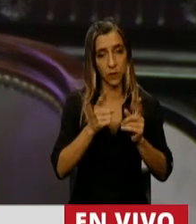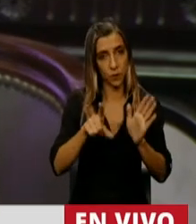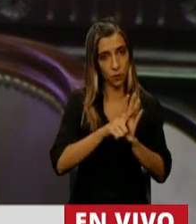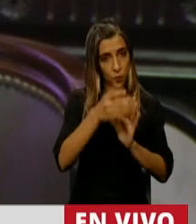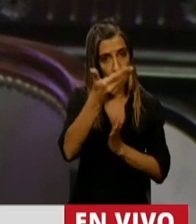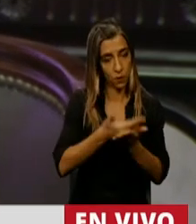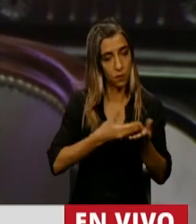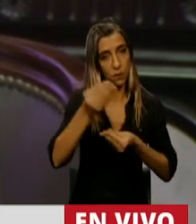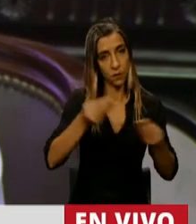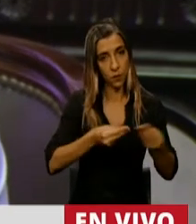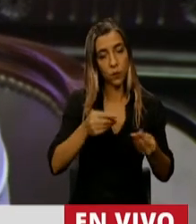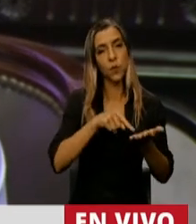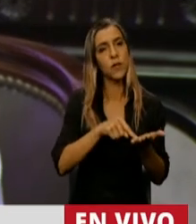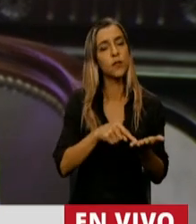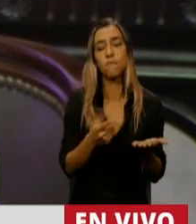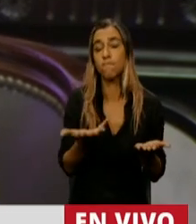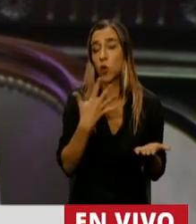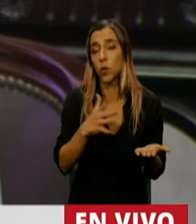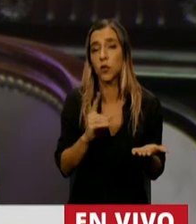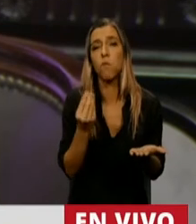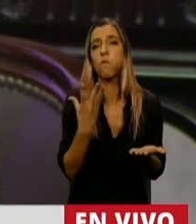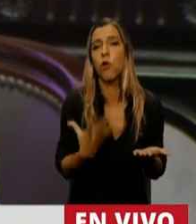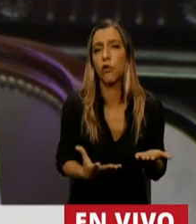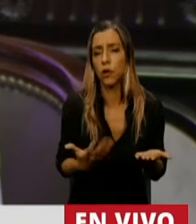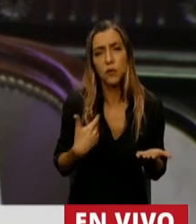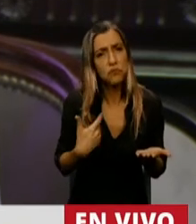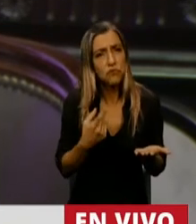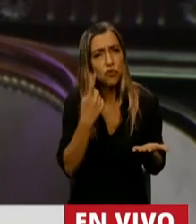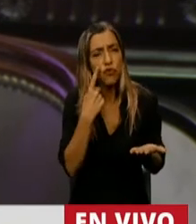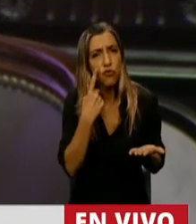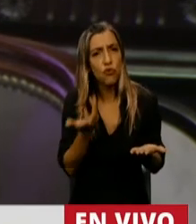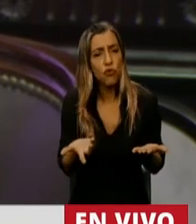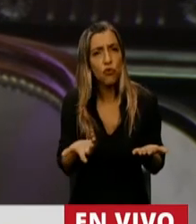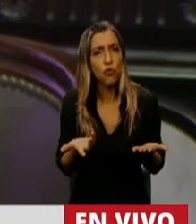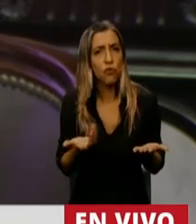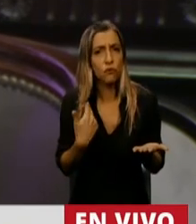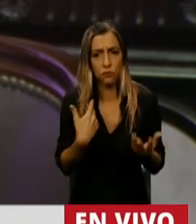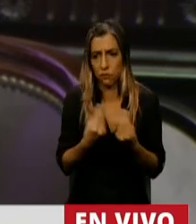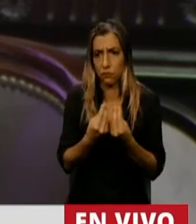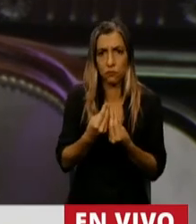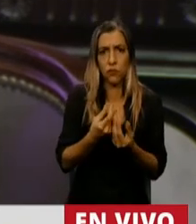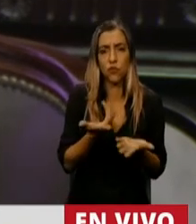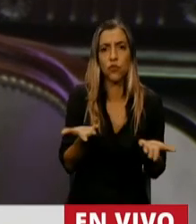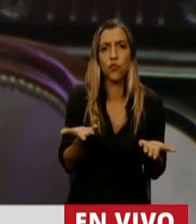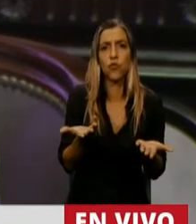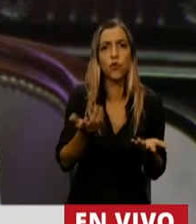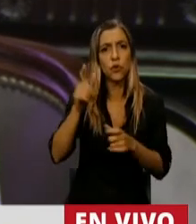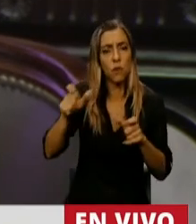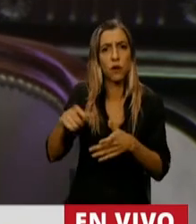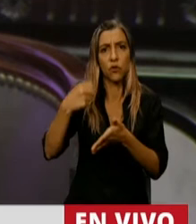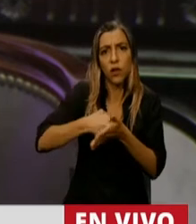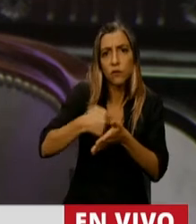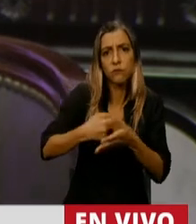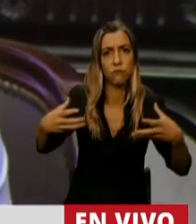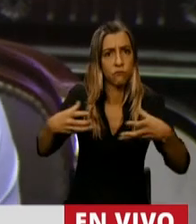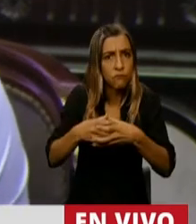de presupuesto, y no entiendo por qué, porque conozco a muchos militantes del oficialismo, como